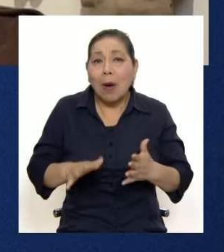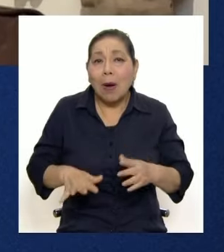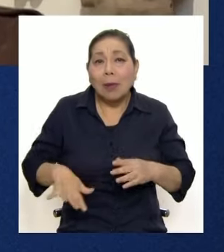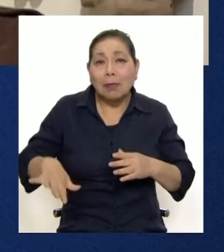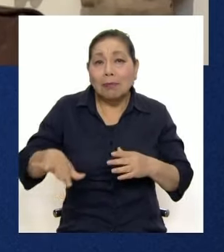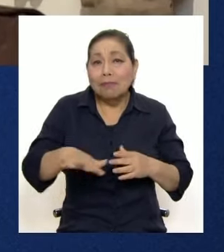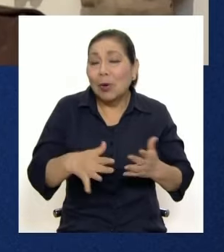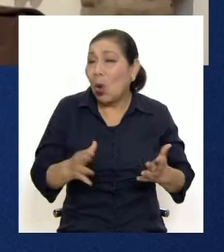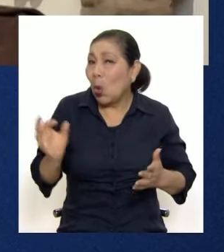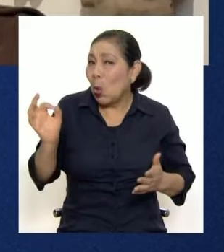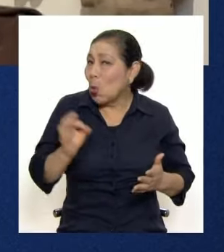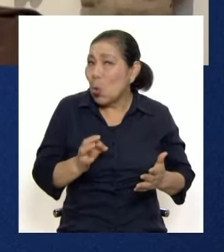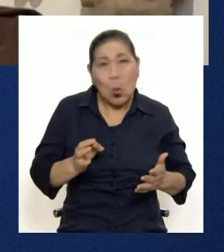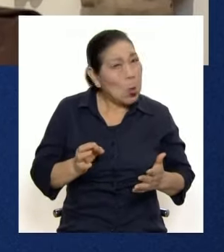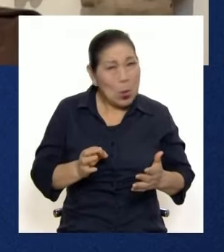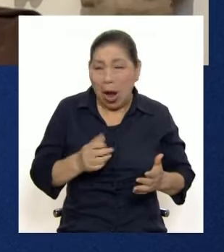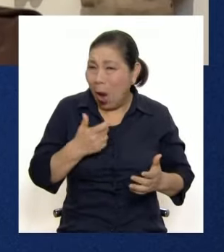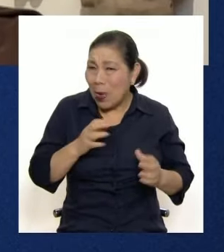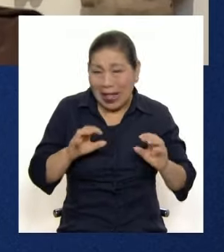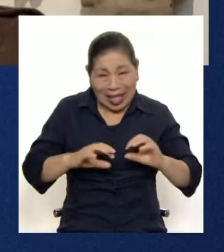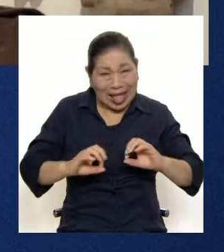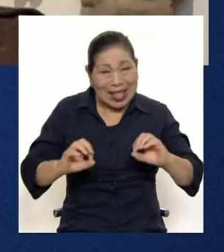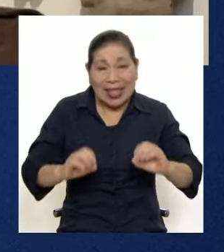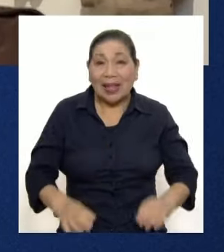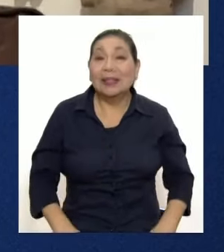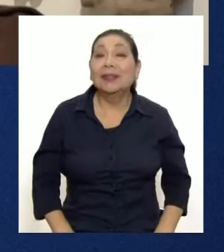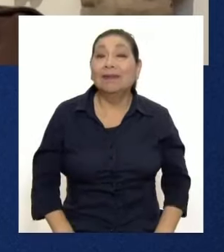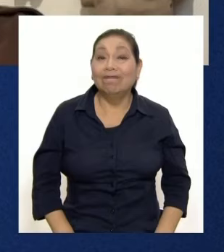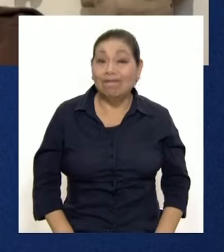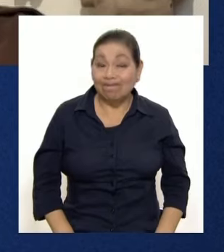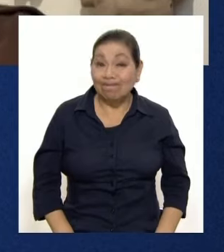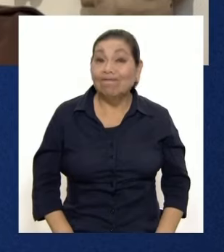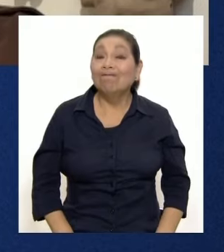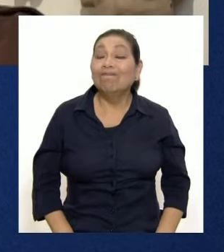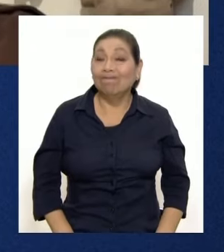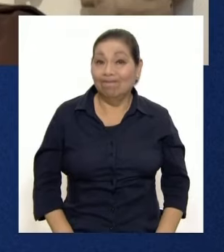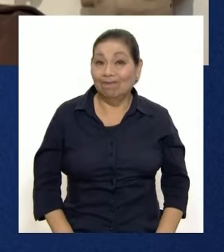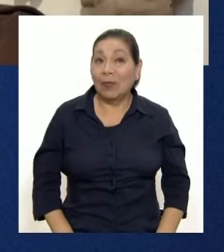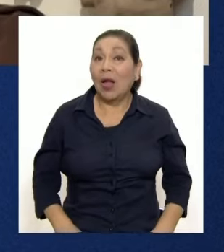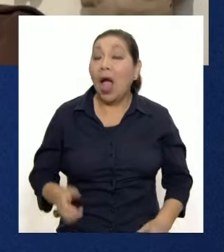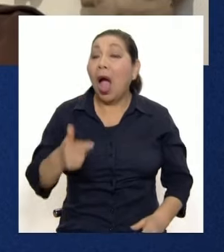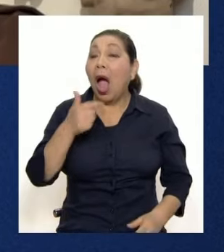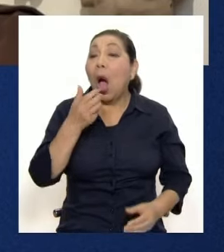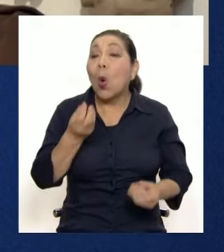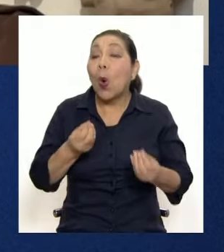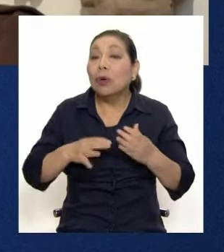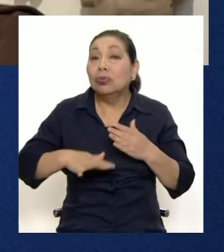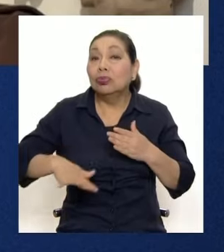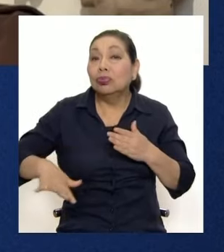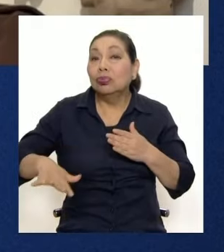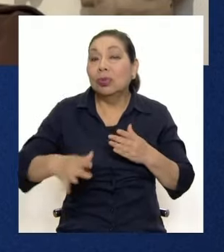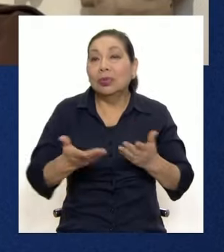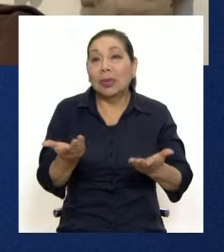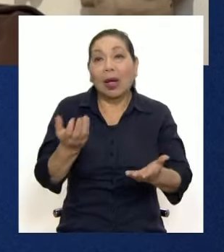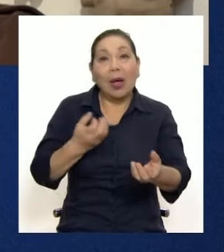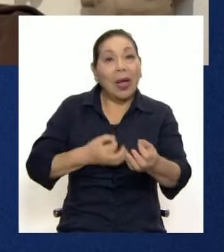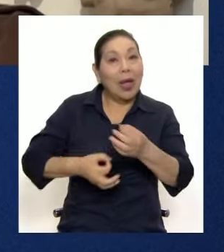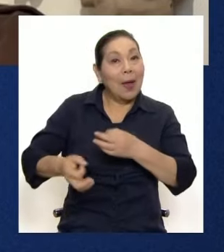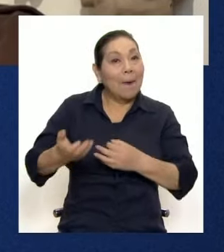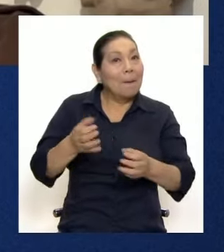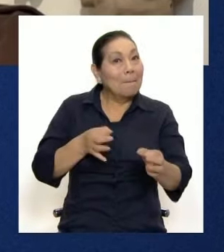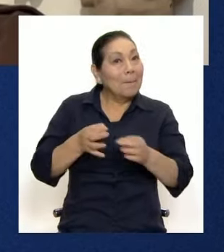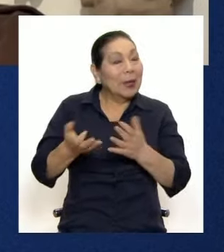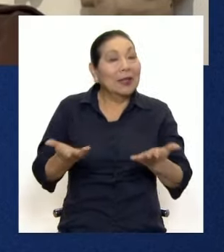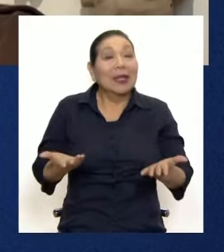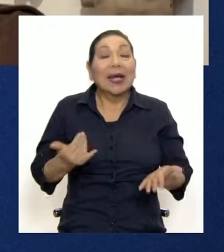machupicho nunca hay un charco de agua excelente la Exacto el sistema hidráulico nos nos da cuenta de